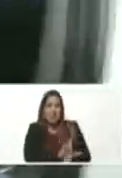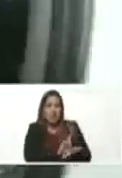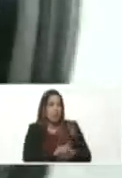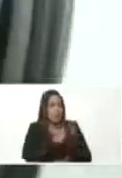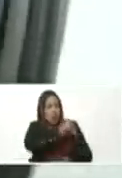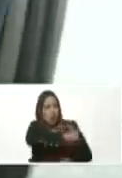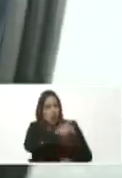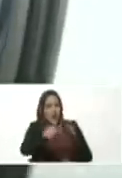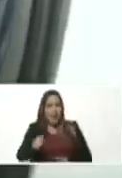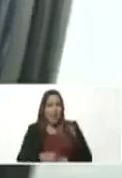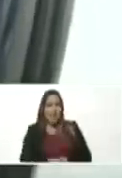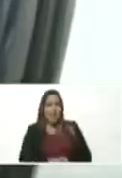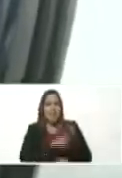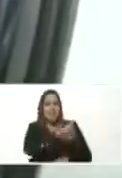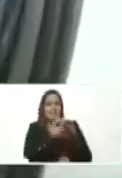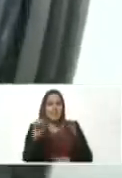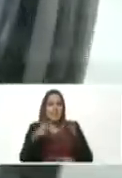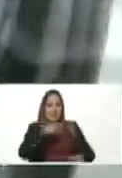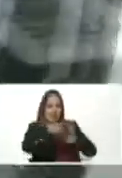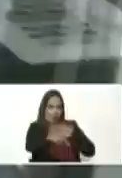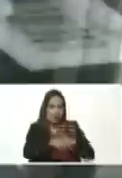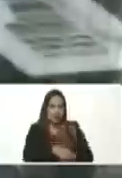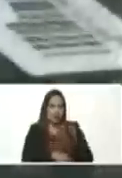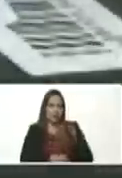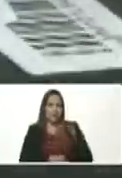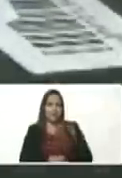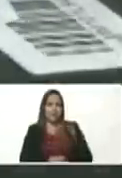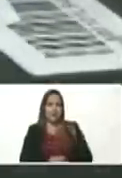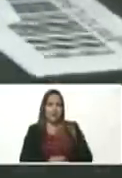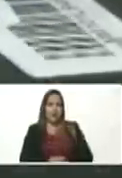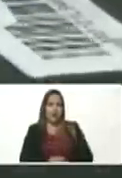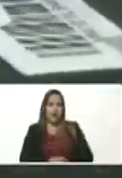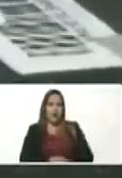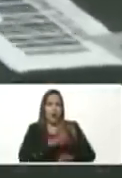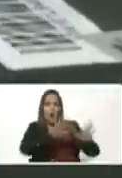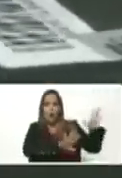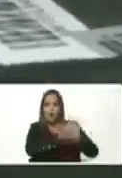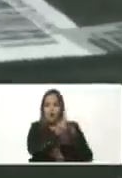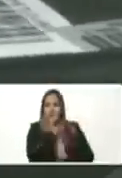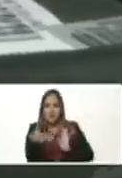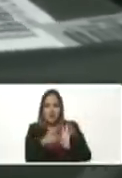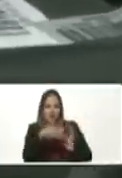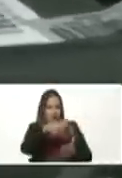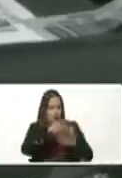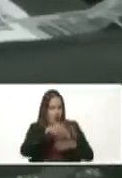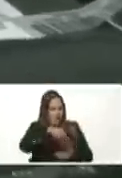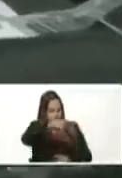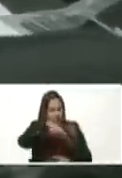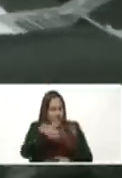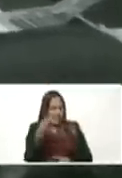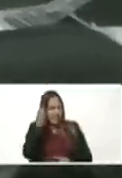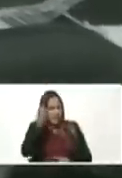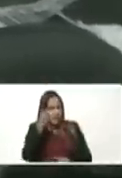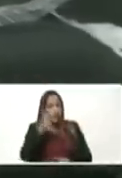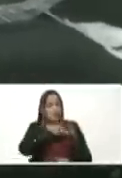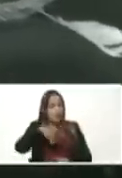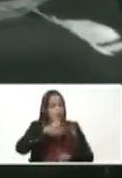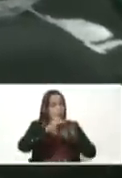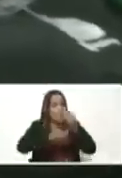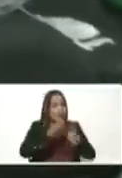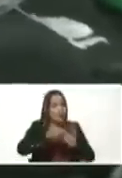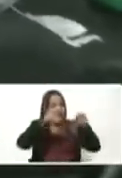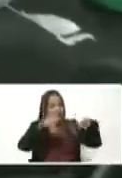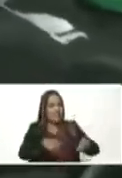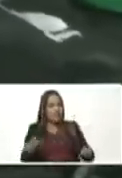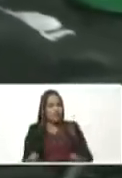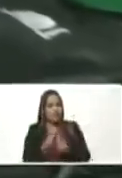cada 100 kilómetros en 11.000 dólares, ¿qué le parece? Bueno, los vamos a fabricar conjuntamente con